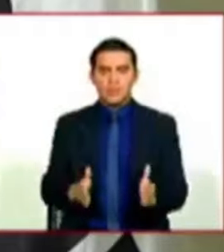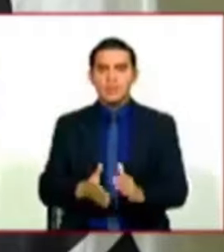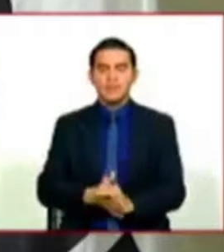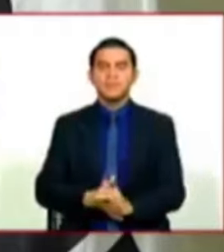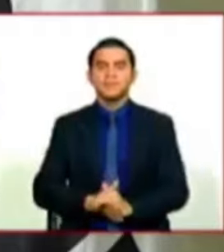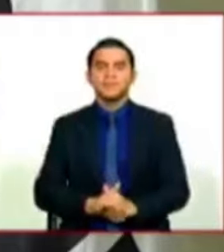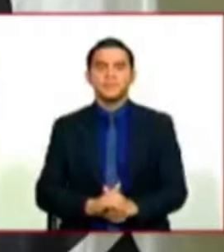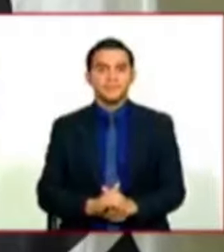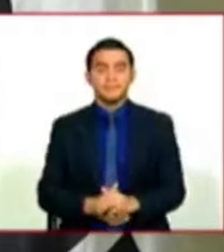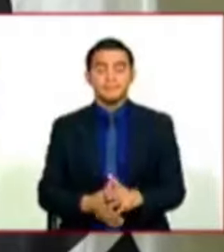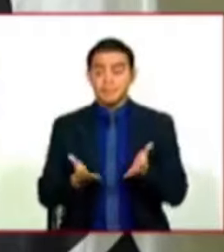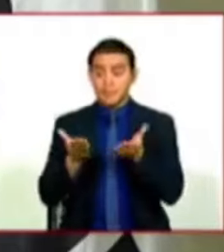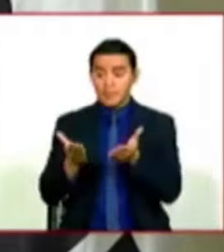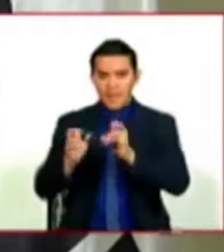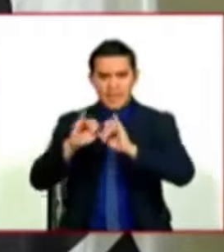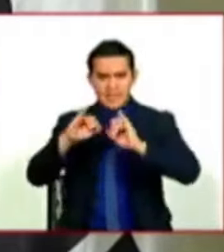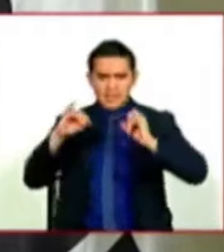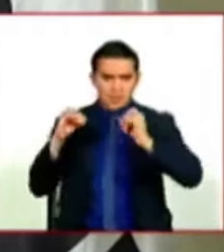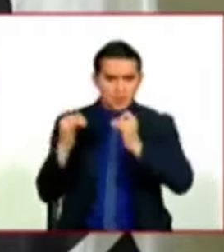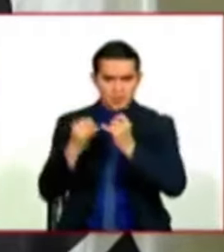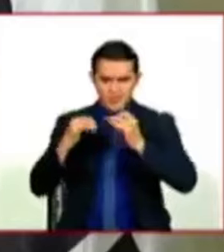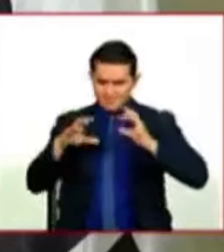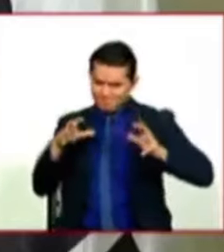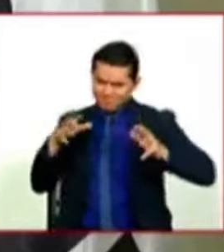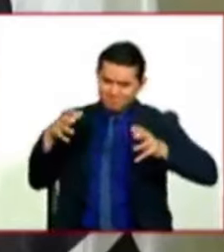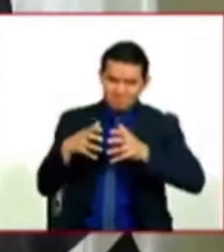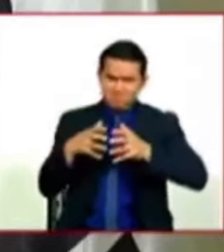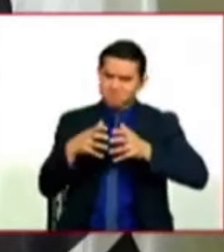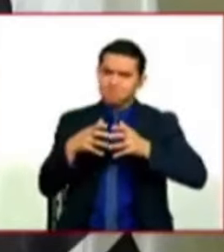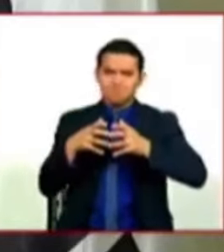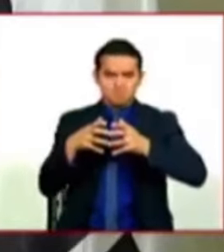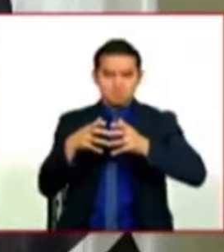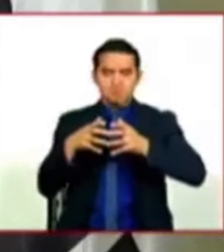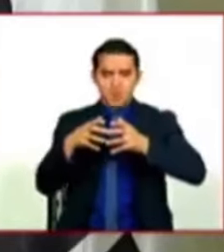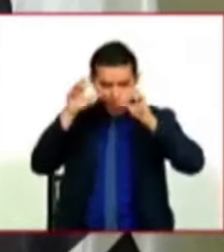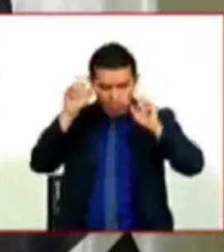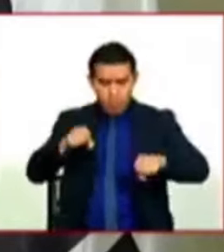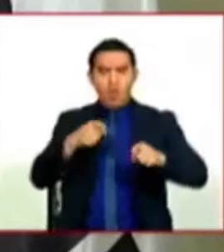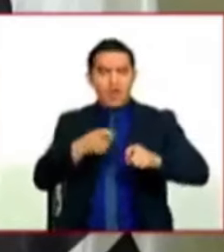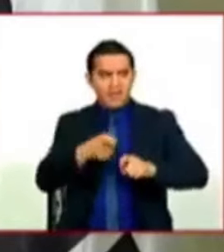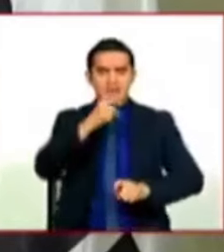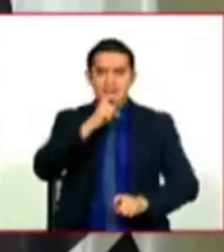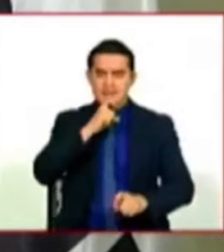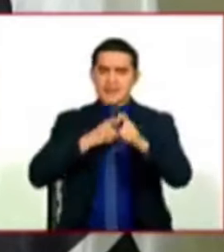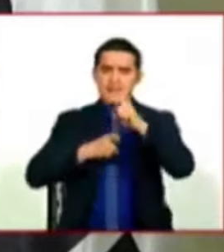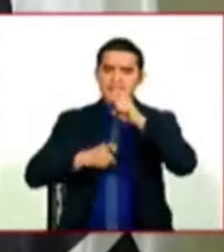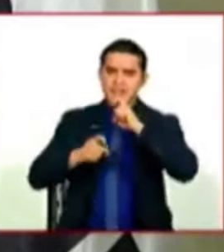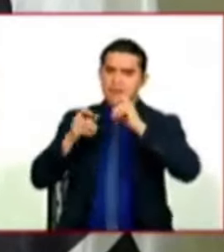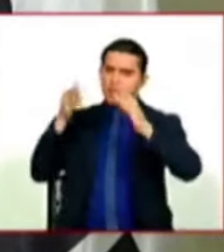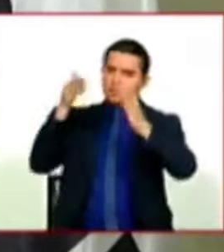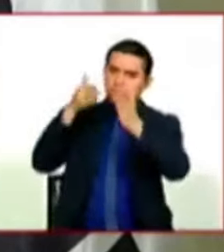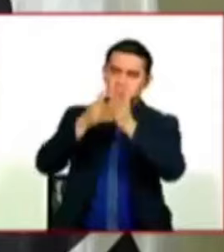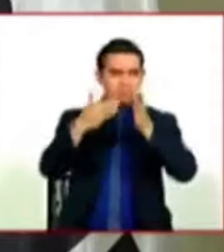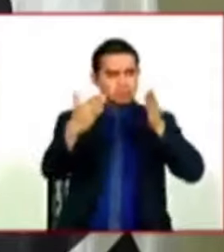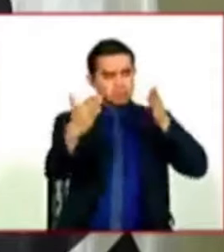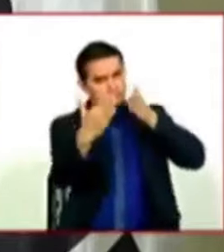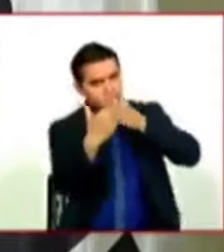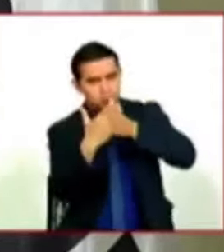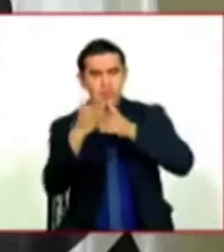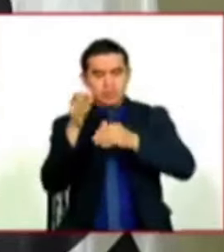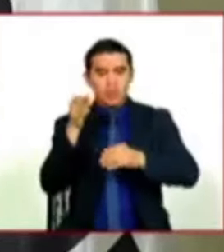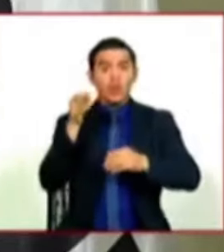Solamente una institución fuerte podrá sobrellevar los retos que tendrán que enfrentarse y que de